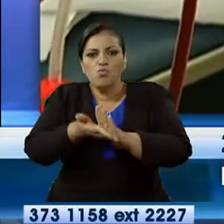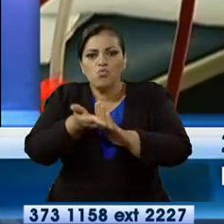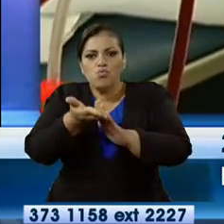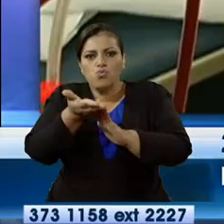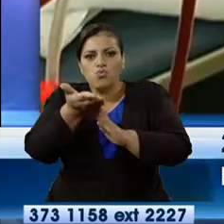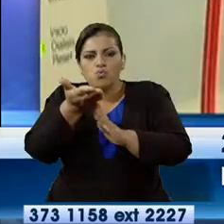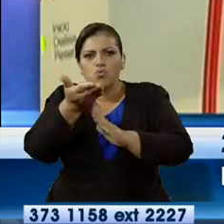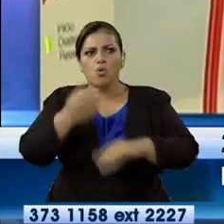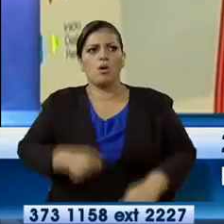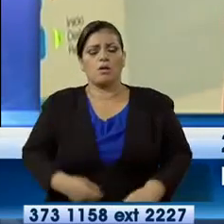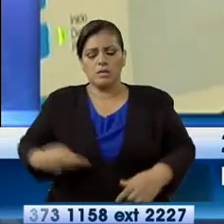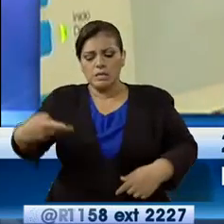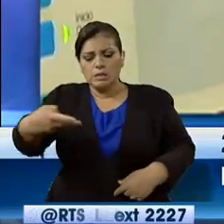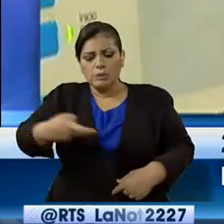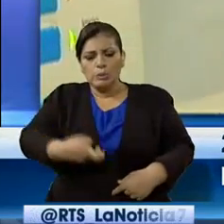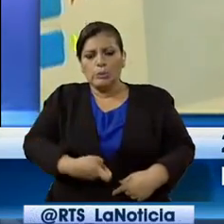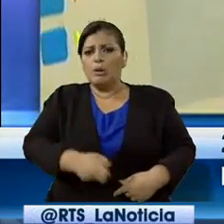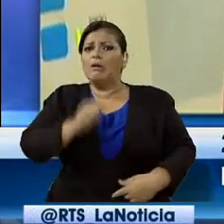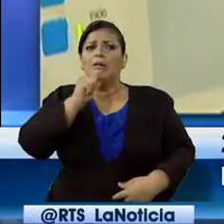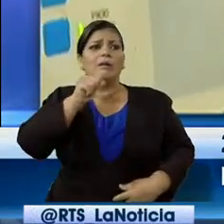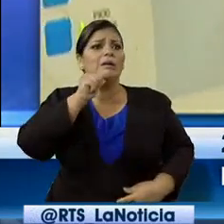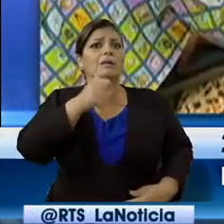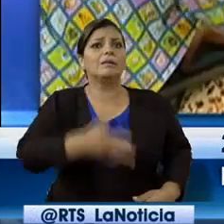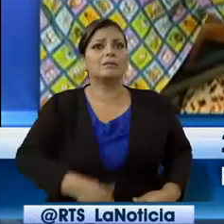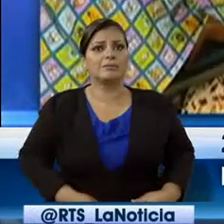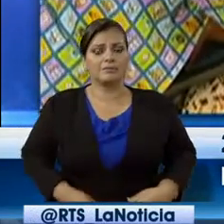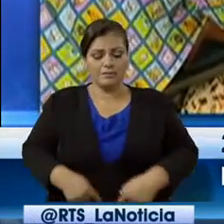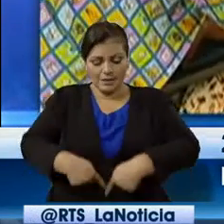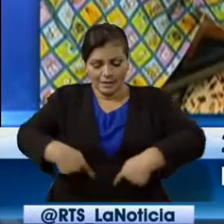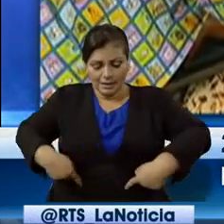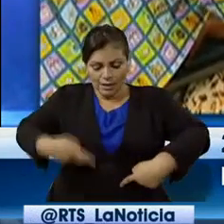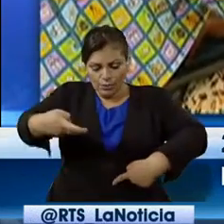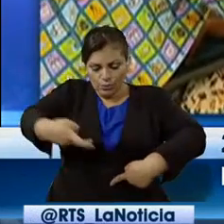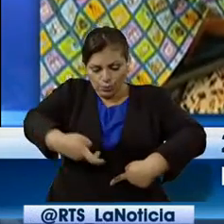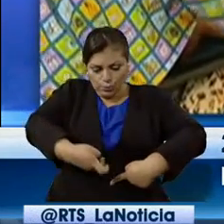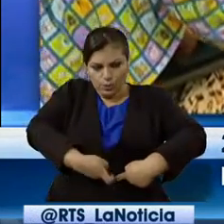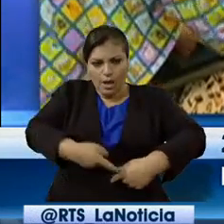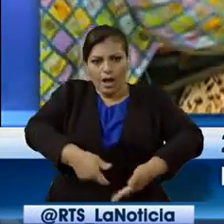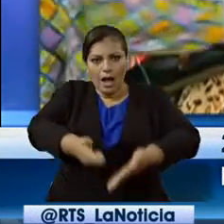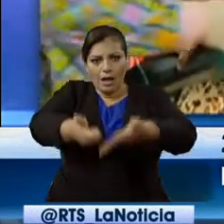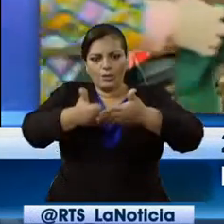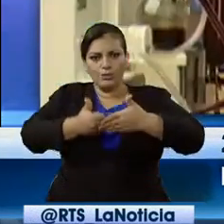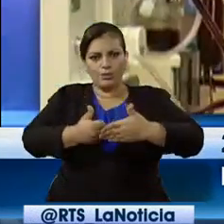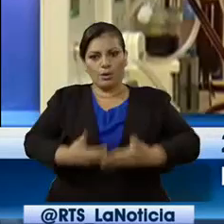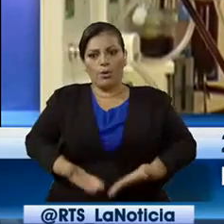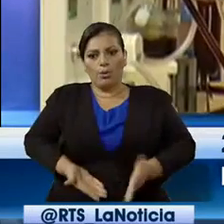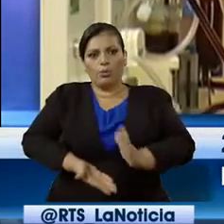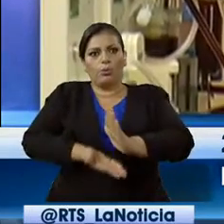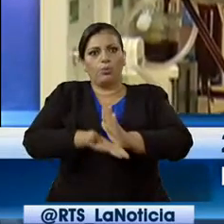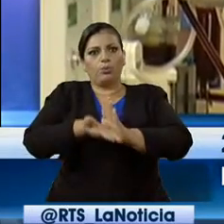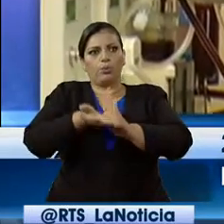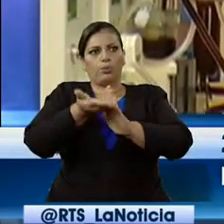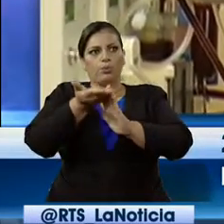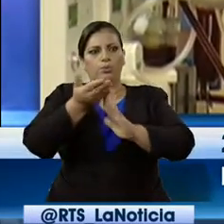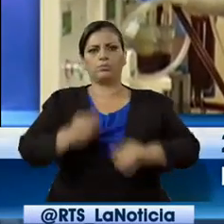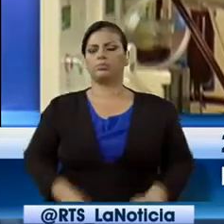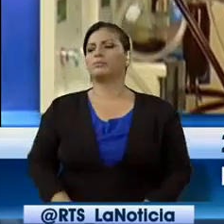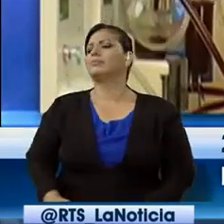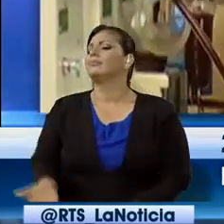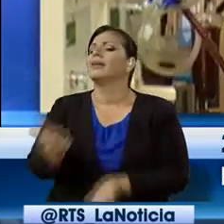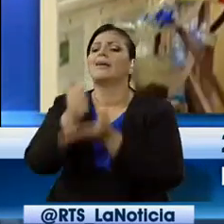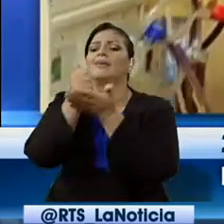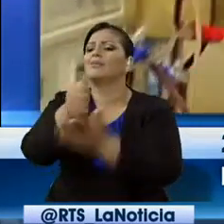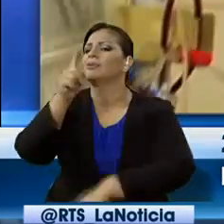viene el problema en que tenemos que seguir brindando la atención, pero ¿cómo vamos a hacerlo si no contamos con el dinero necesario para poder